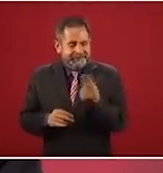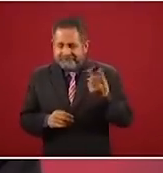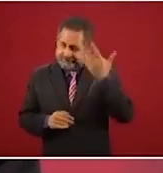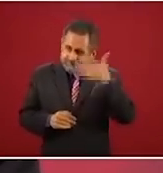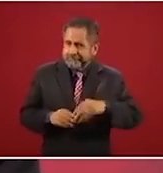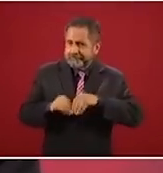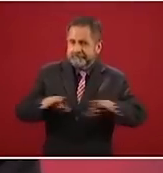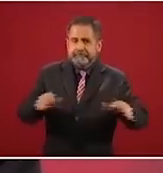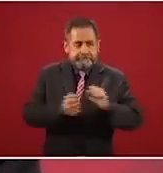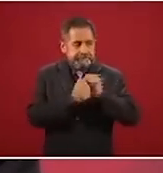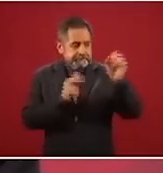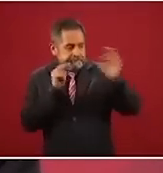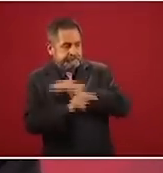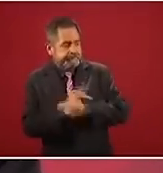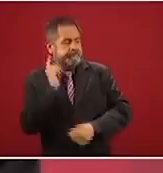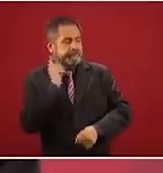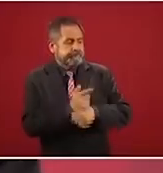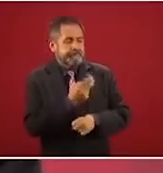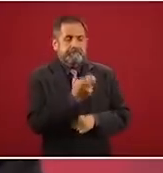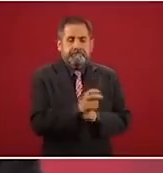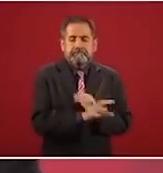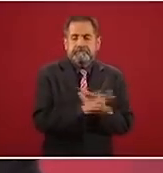Necesitamos conocer la verdad